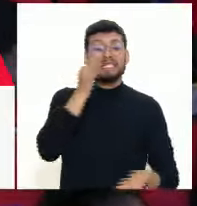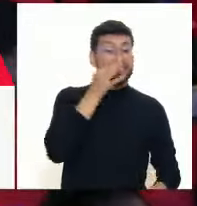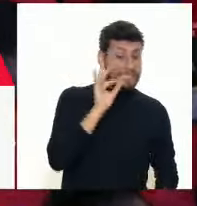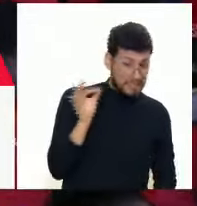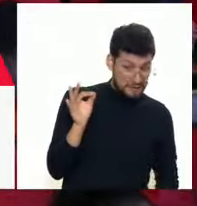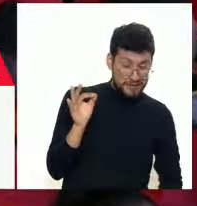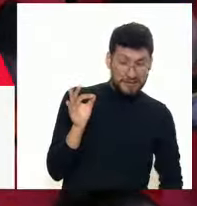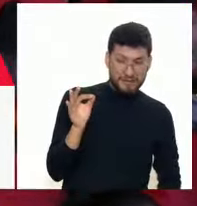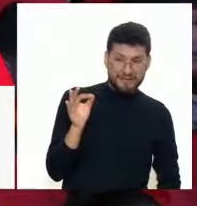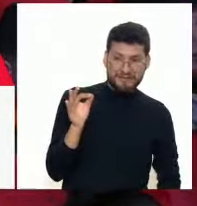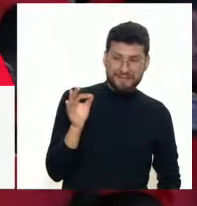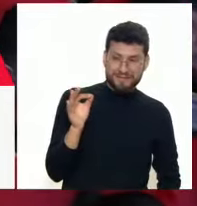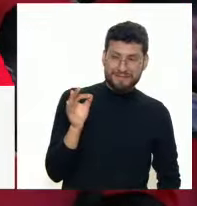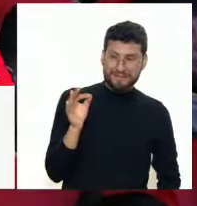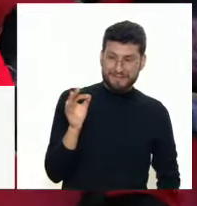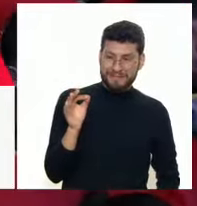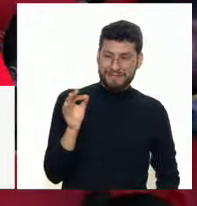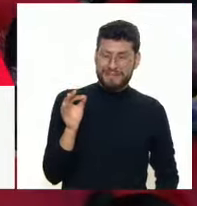inglés.